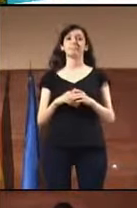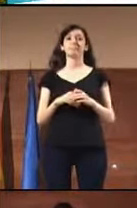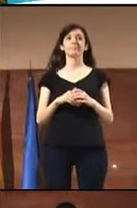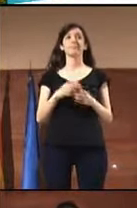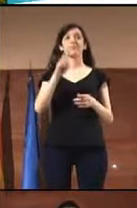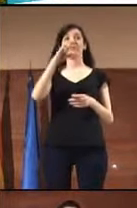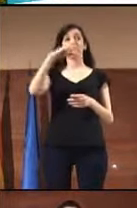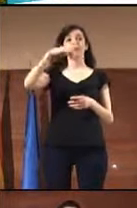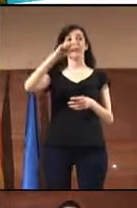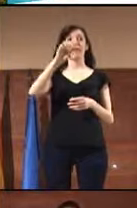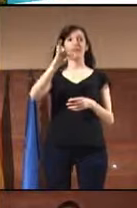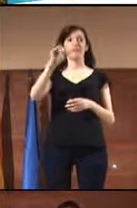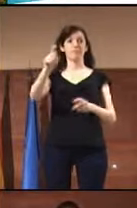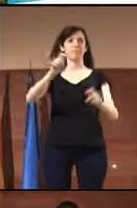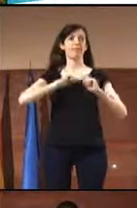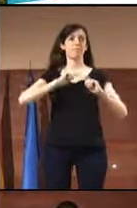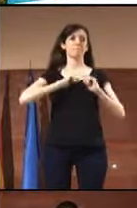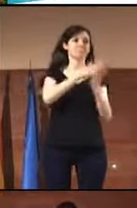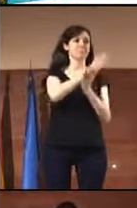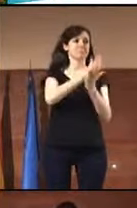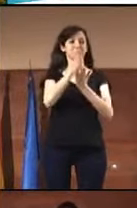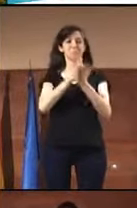Ugari nos ofrece varias alternativas